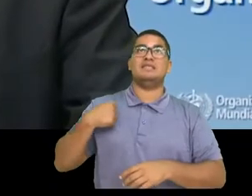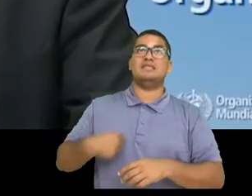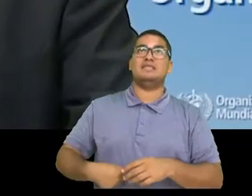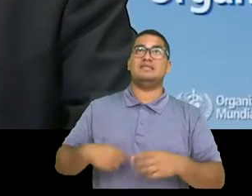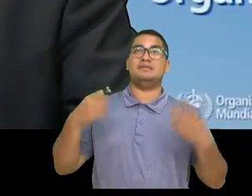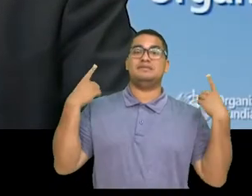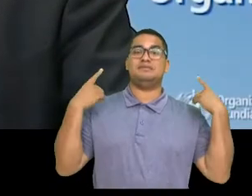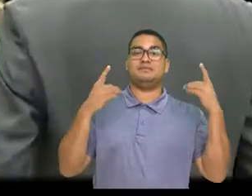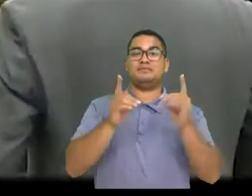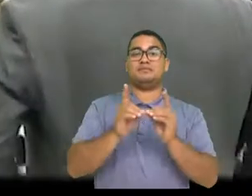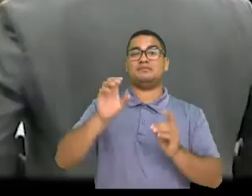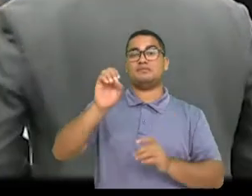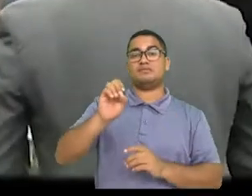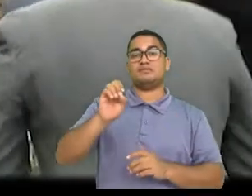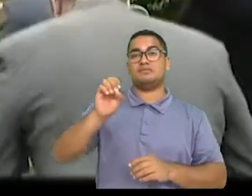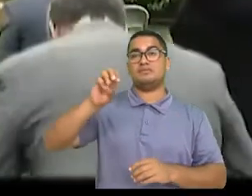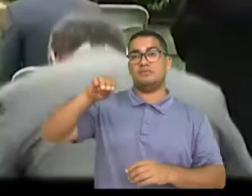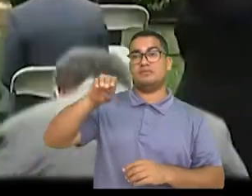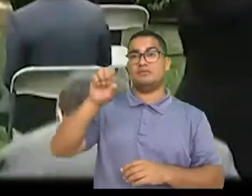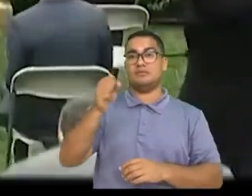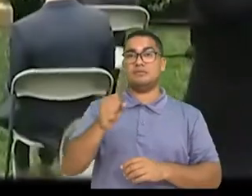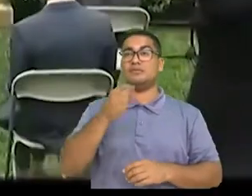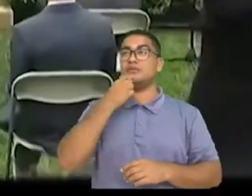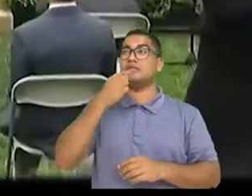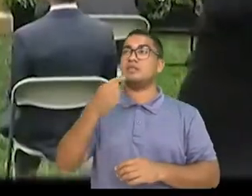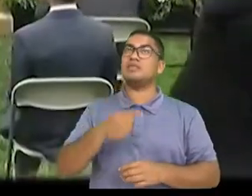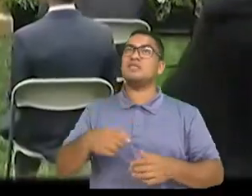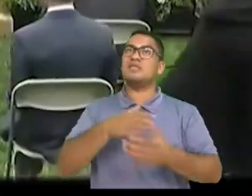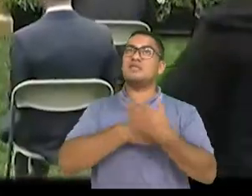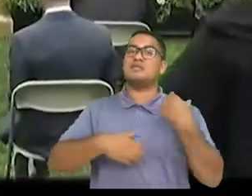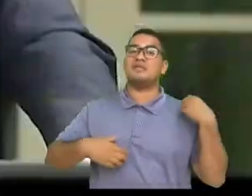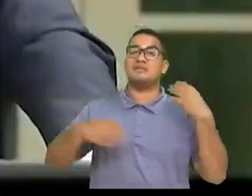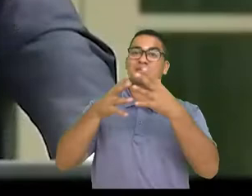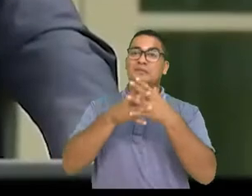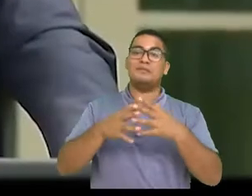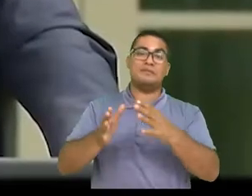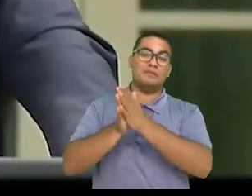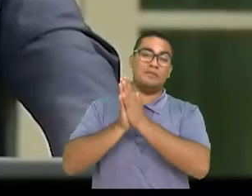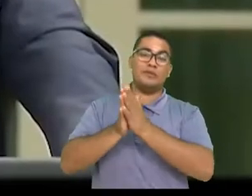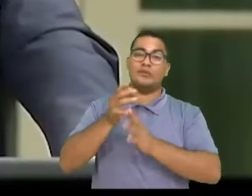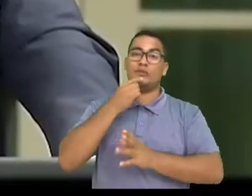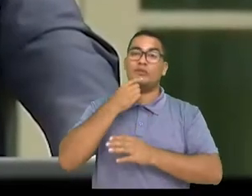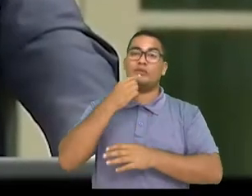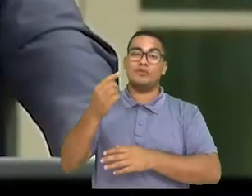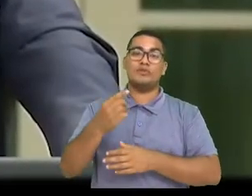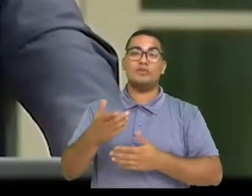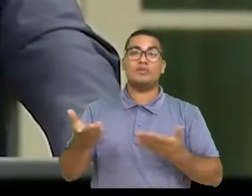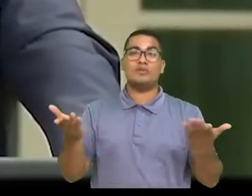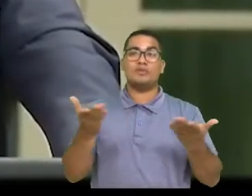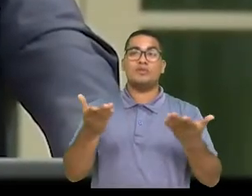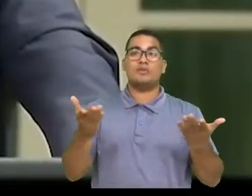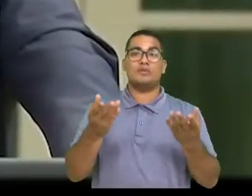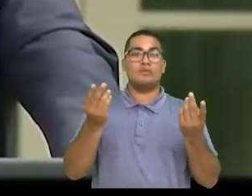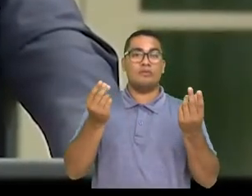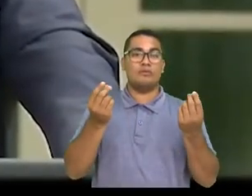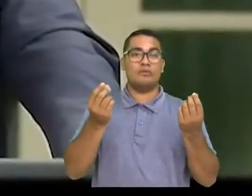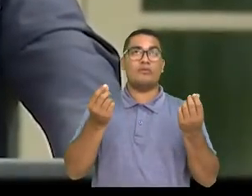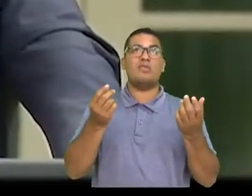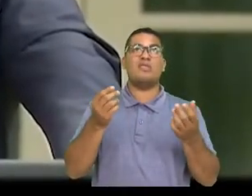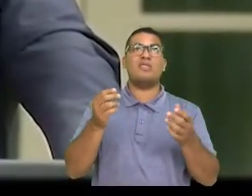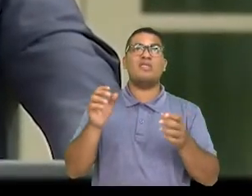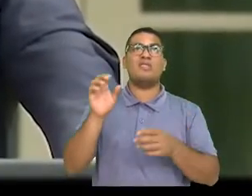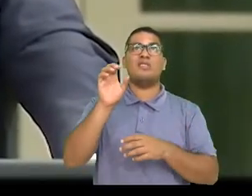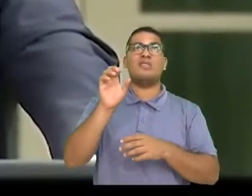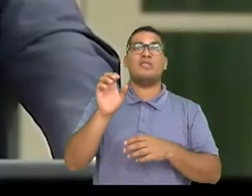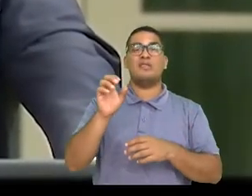Organización Mundial de la Salud le ha respondido al presidente de Estados Unidos luego que este mandatario anunciara el retiro de fondos para el organismo mundial